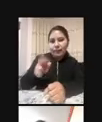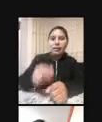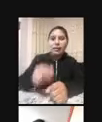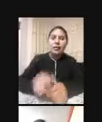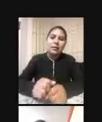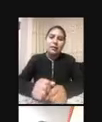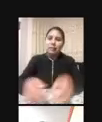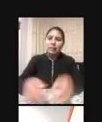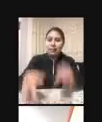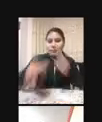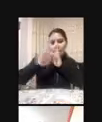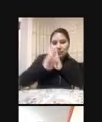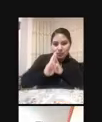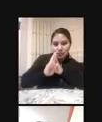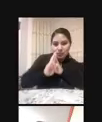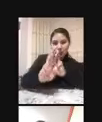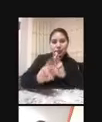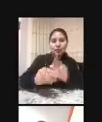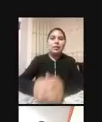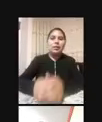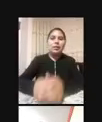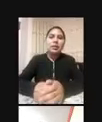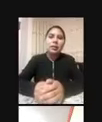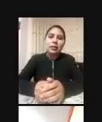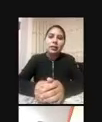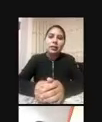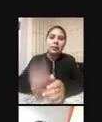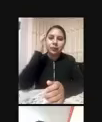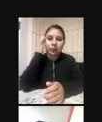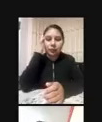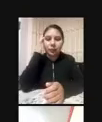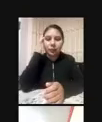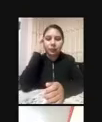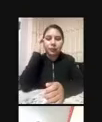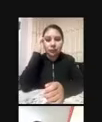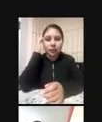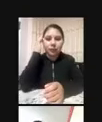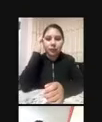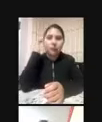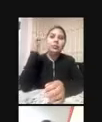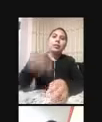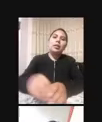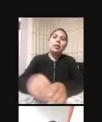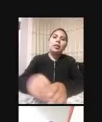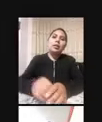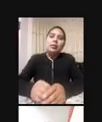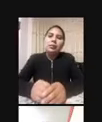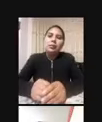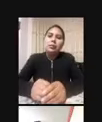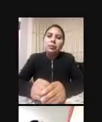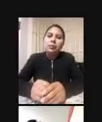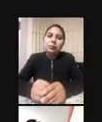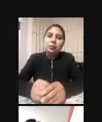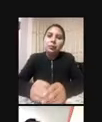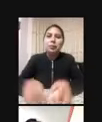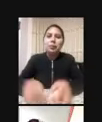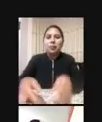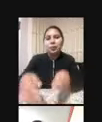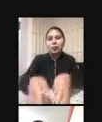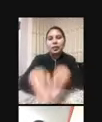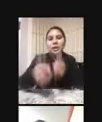responsabilidad. Pues toda regla se convierte en una rutina y toda rutina se convierte en una